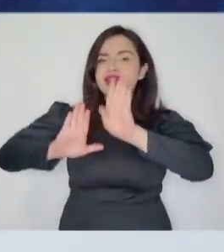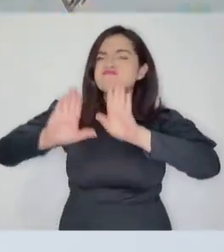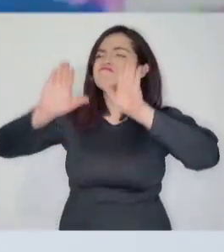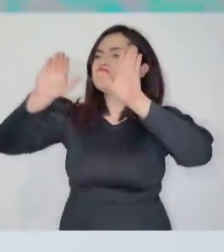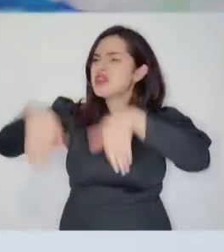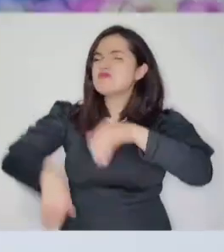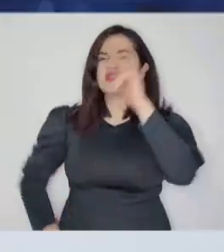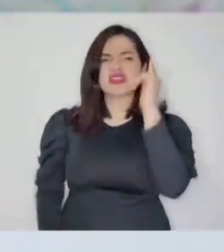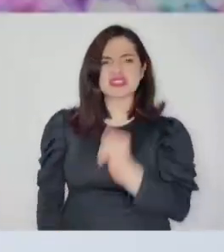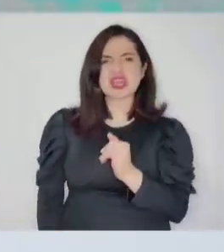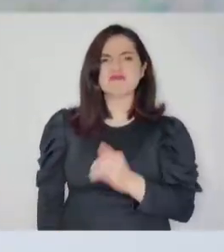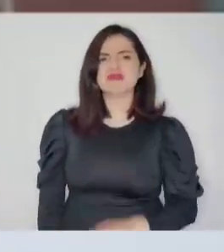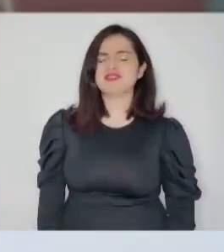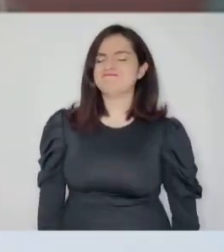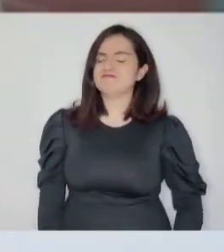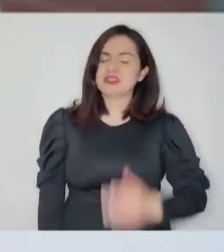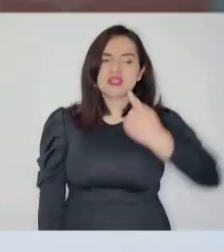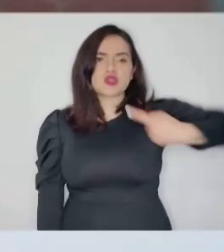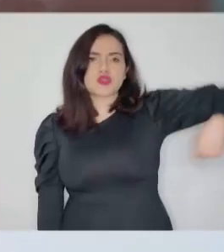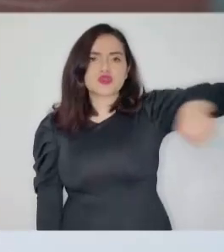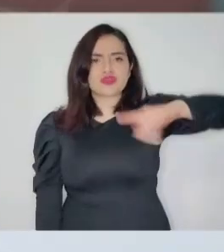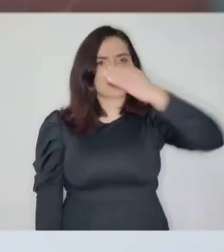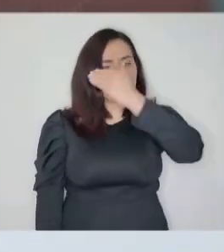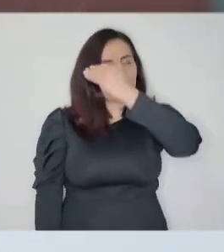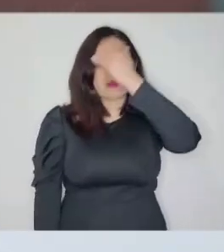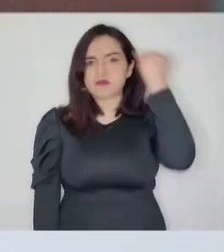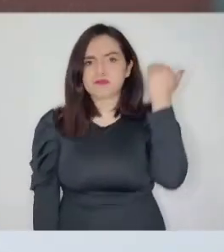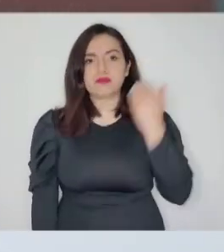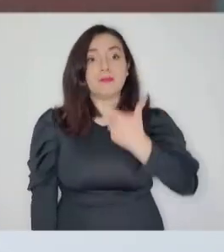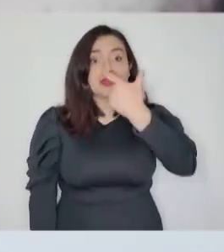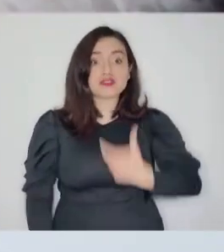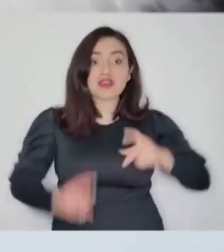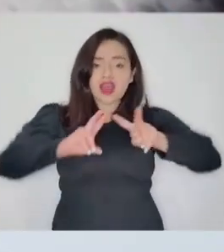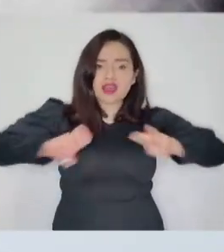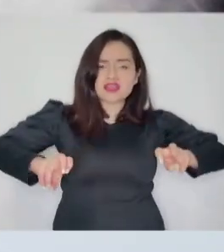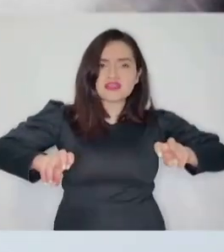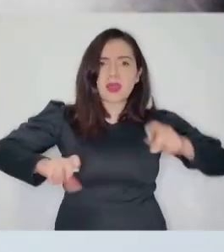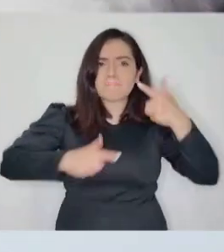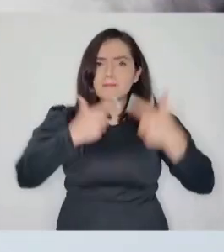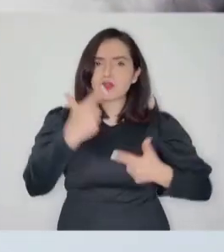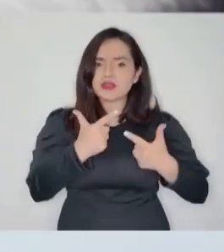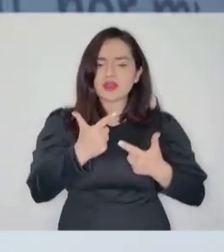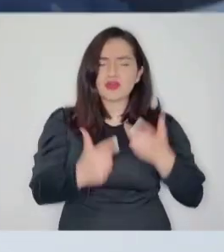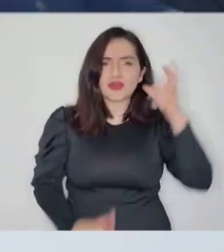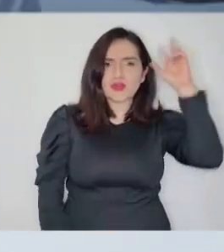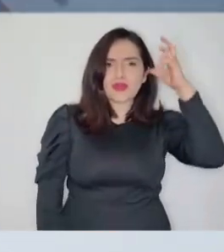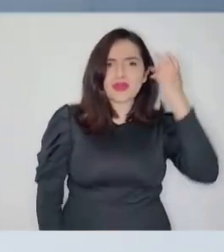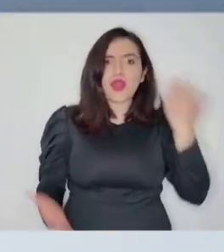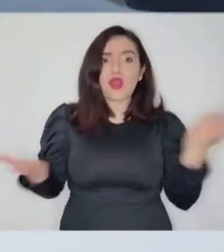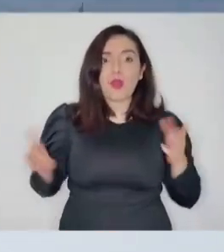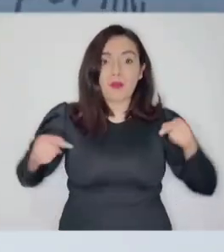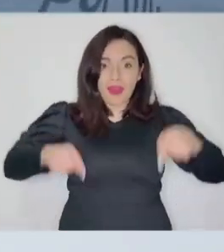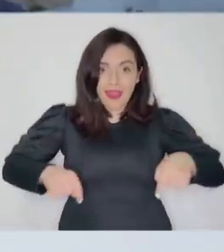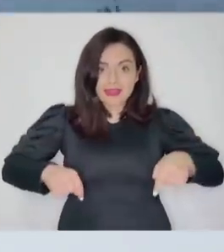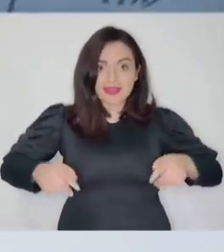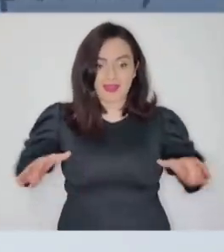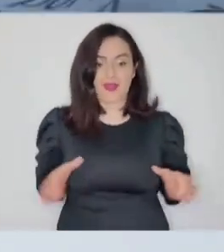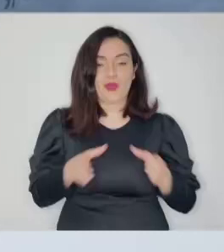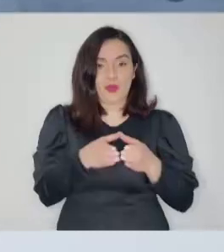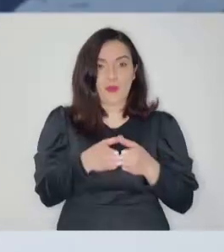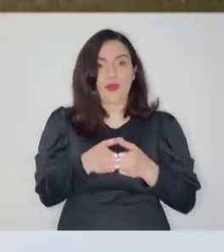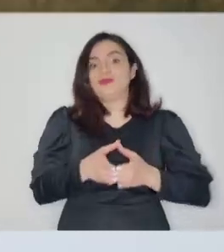los mismos de siempre y nos tienen chatos. Y el analista político que no entiende cómo es que este partido